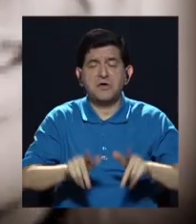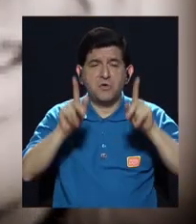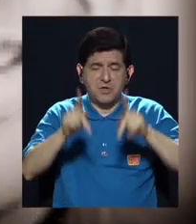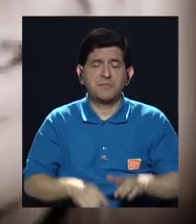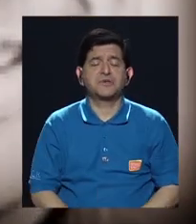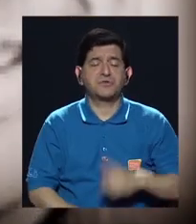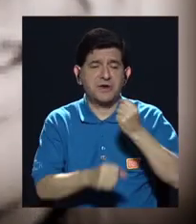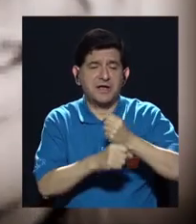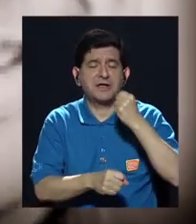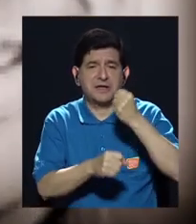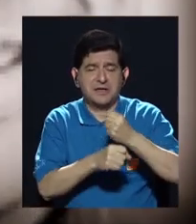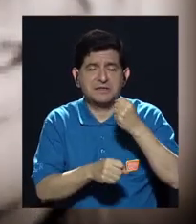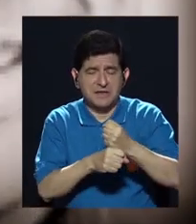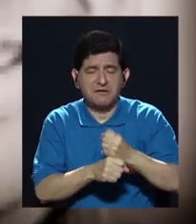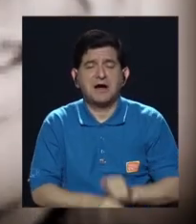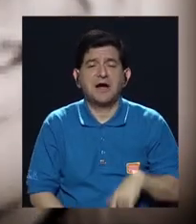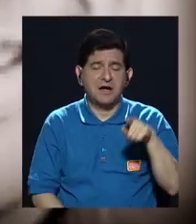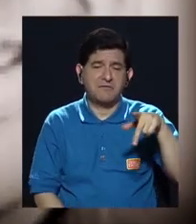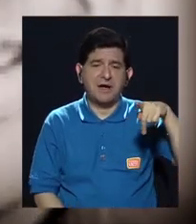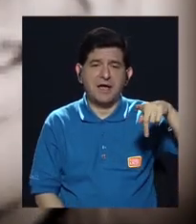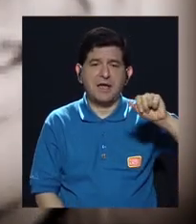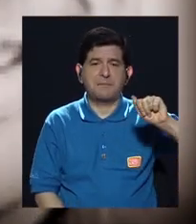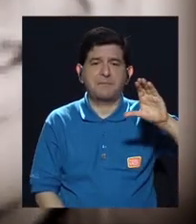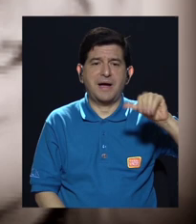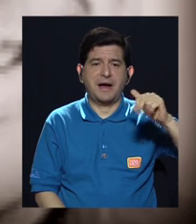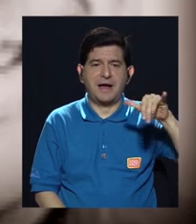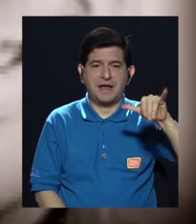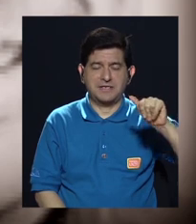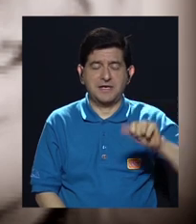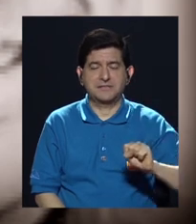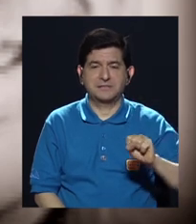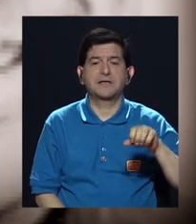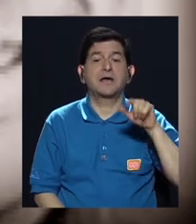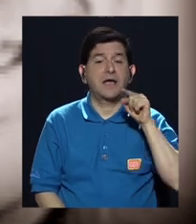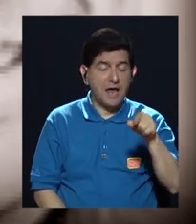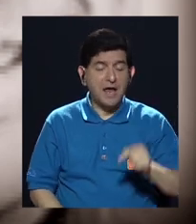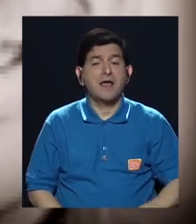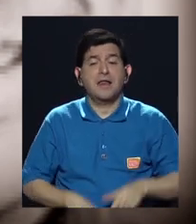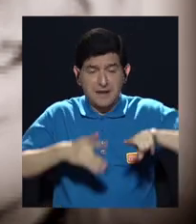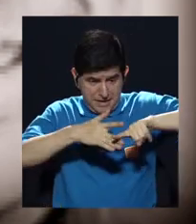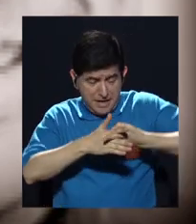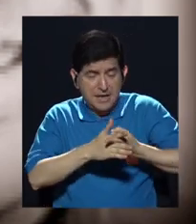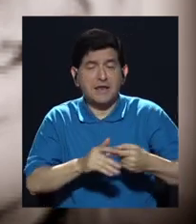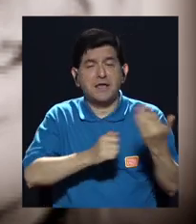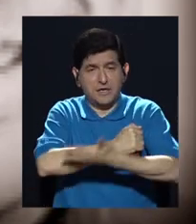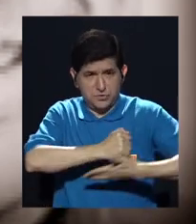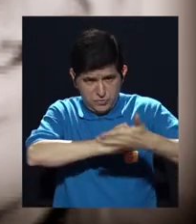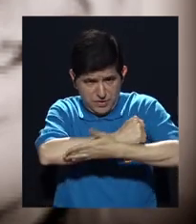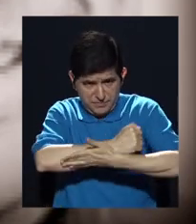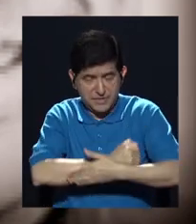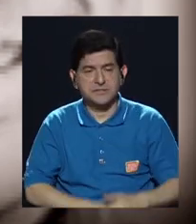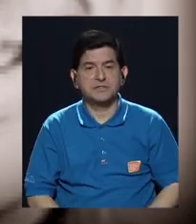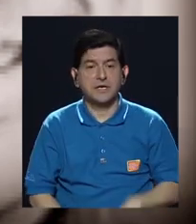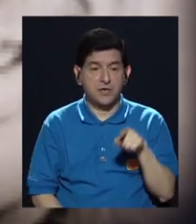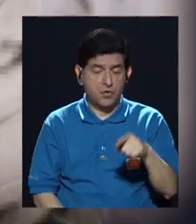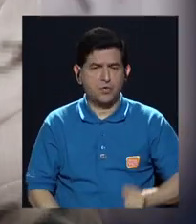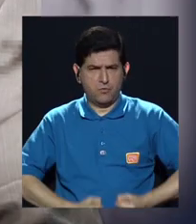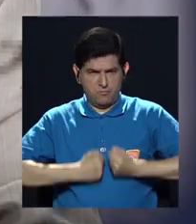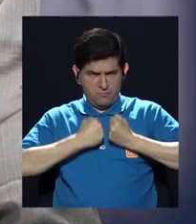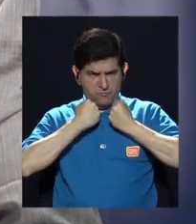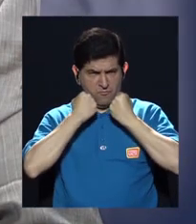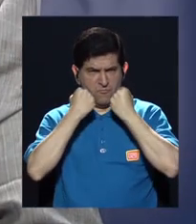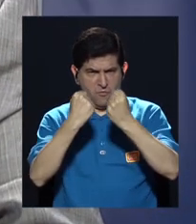del herrero de Pacayas. No dejaba sus orígenes campesinos. Y parte de sus orígenes campesinos le